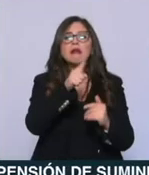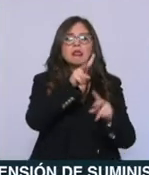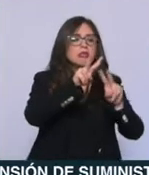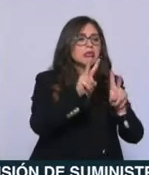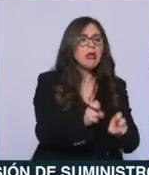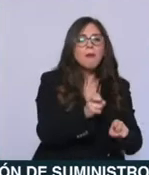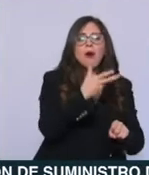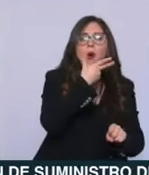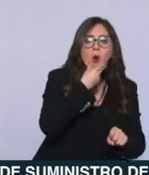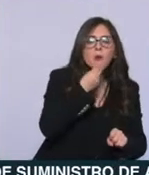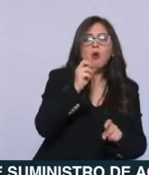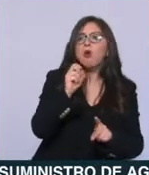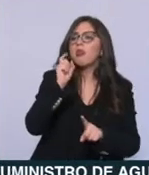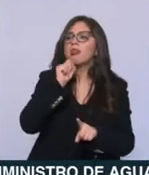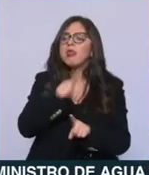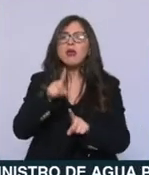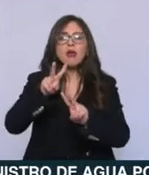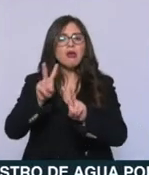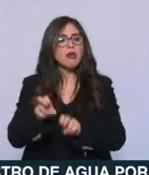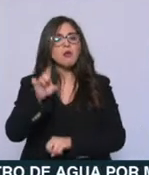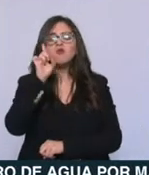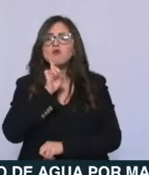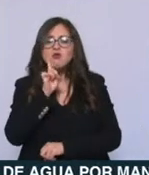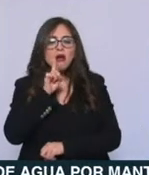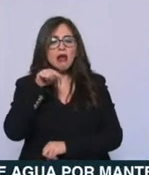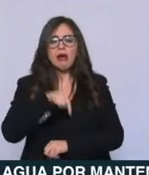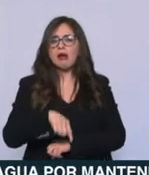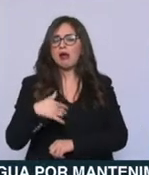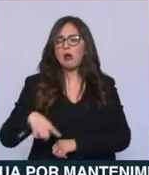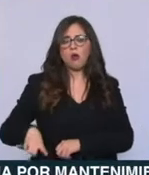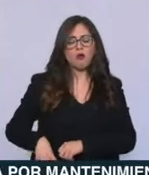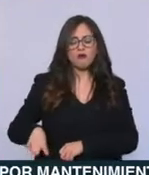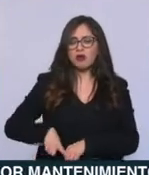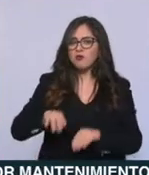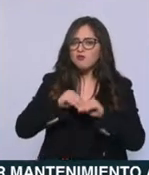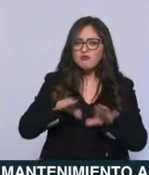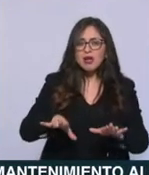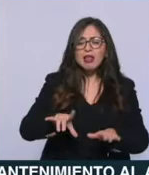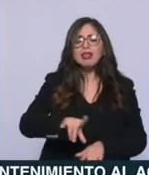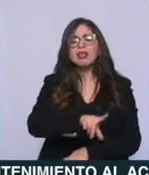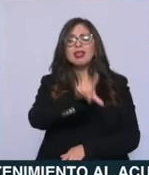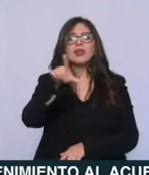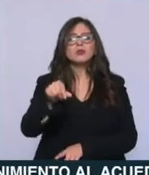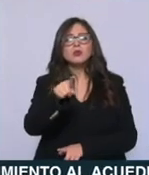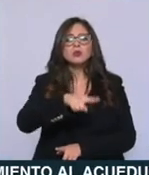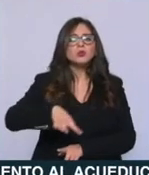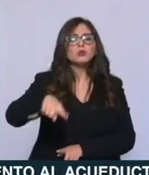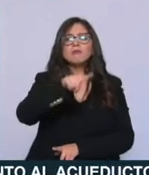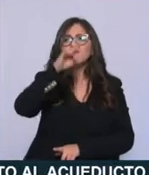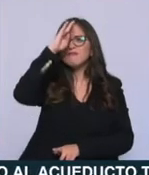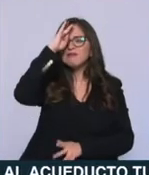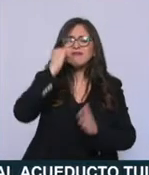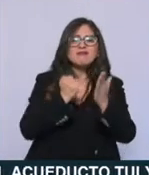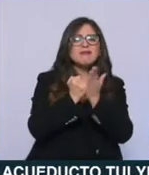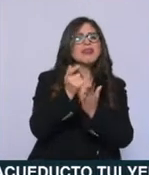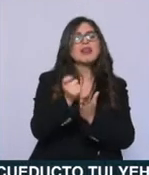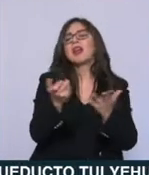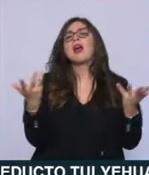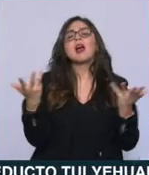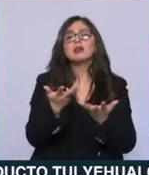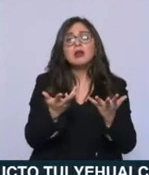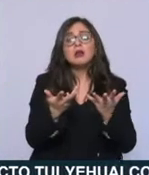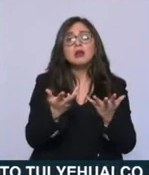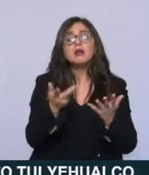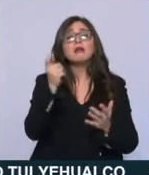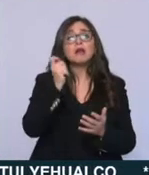se promueve ampliamente en este gobierno. Y a partir de ahí ya cada quien hace lo que sea y nosotros desde el punto de